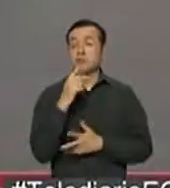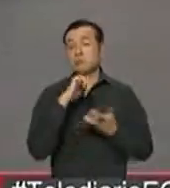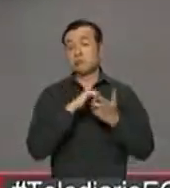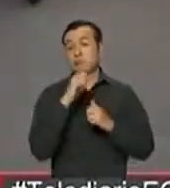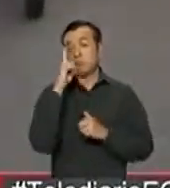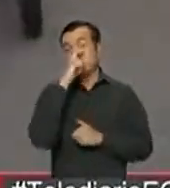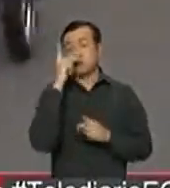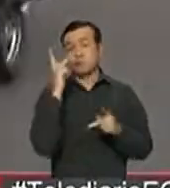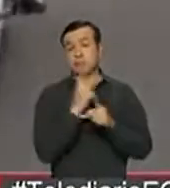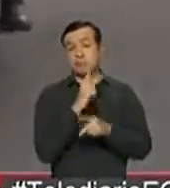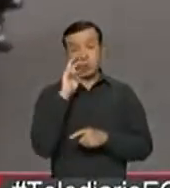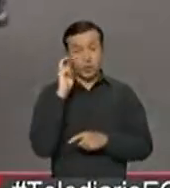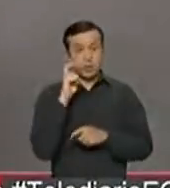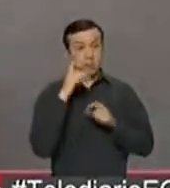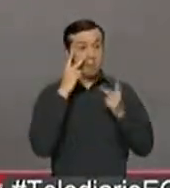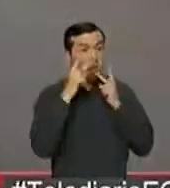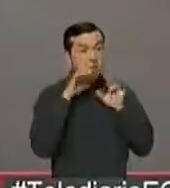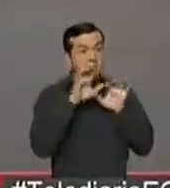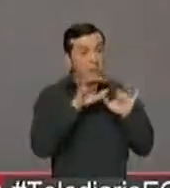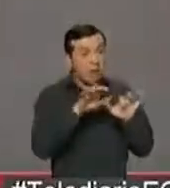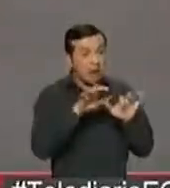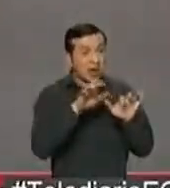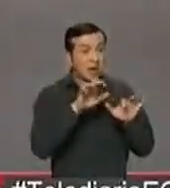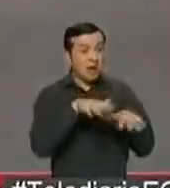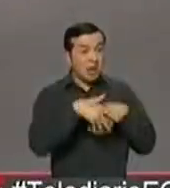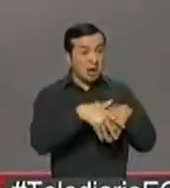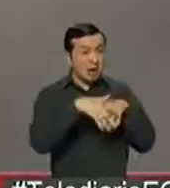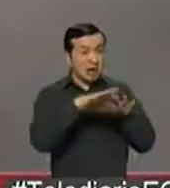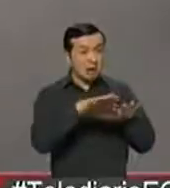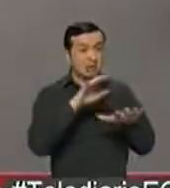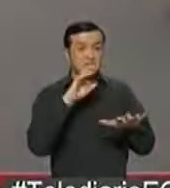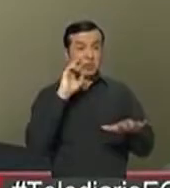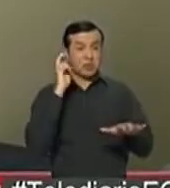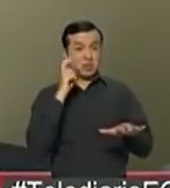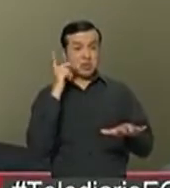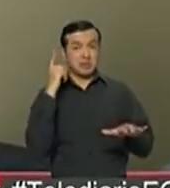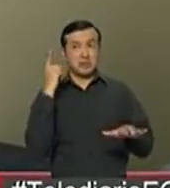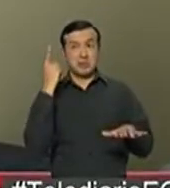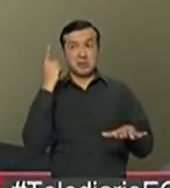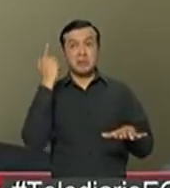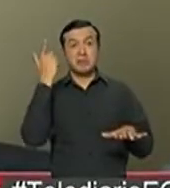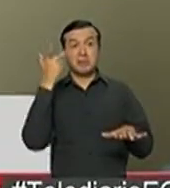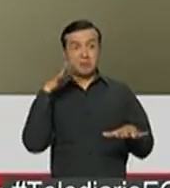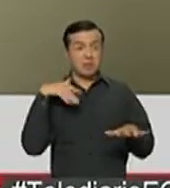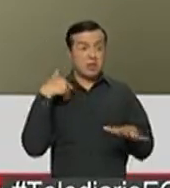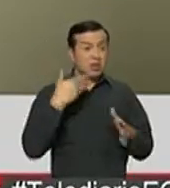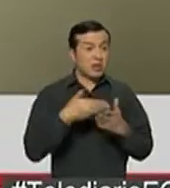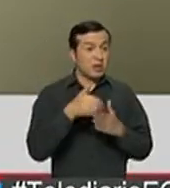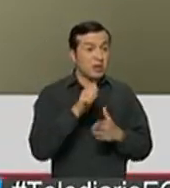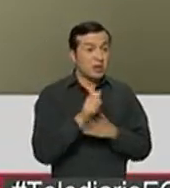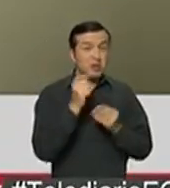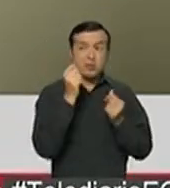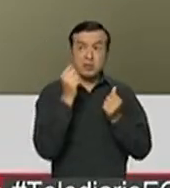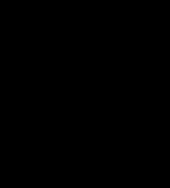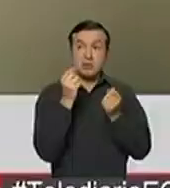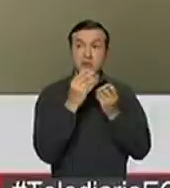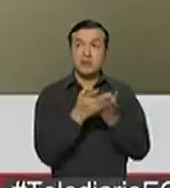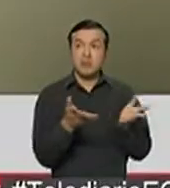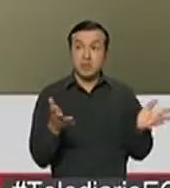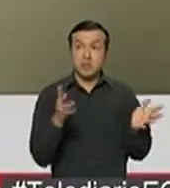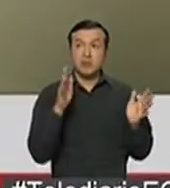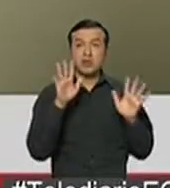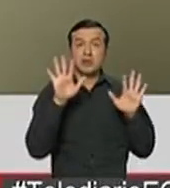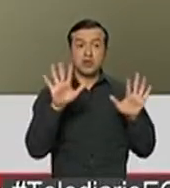del turismo ante situaciones como las vividas en el paro. Un pasajero con buenos servicios en el país le puede mandar unos